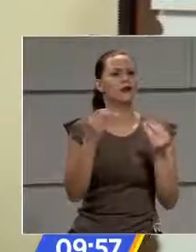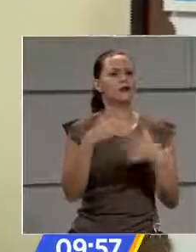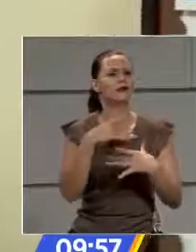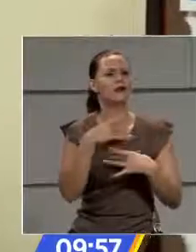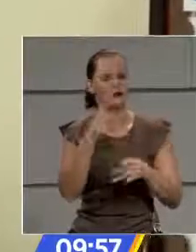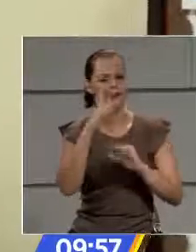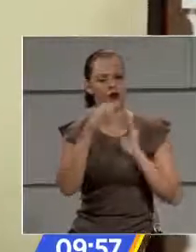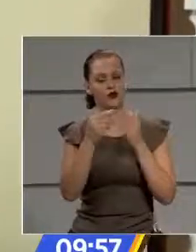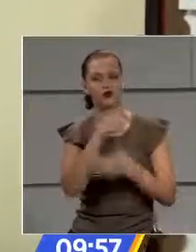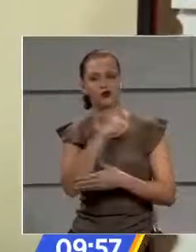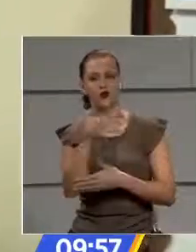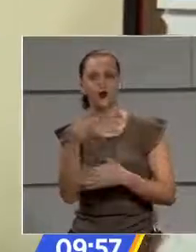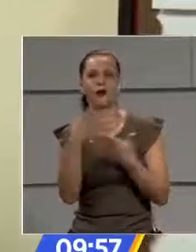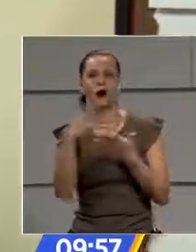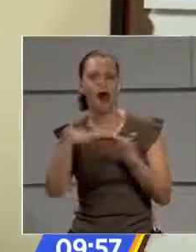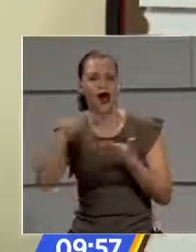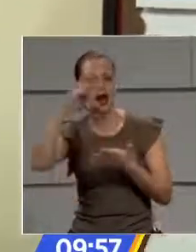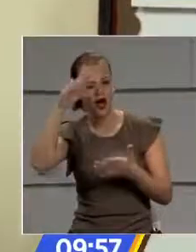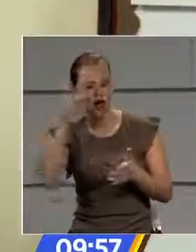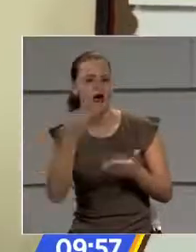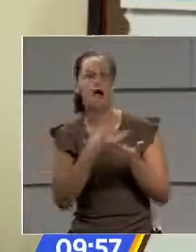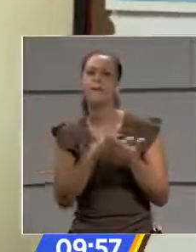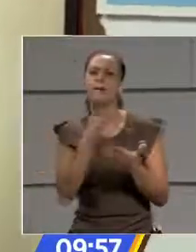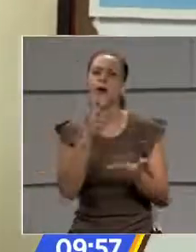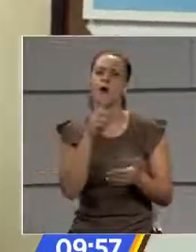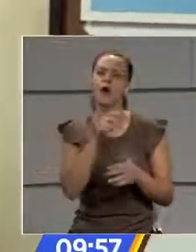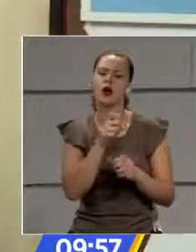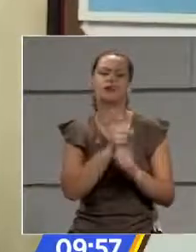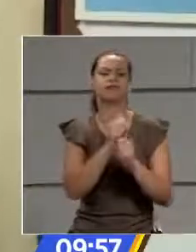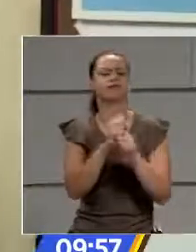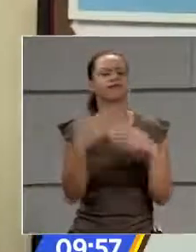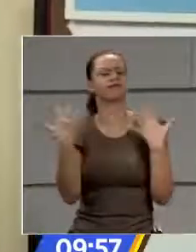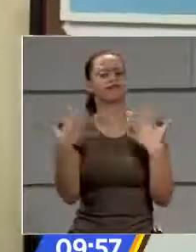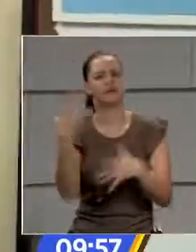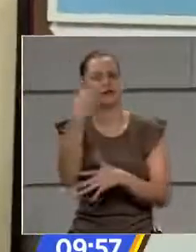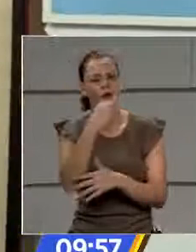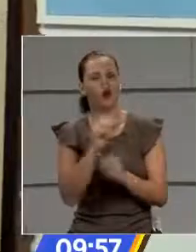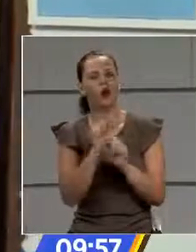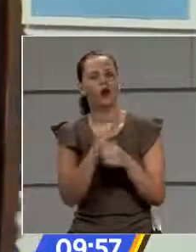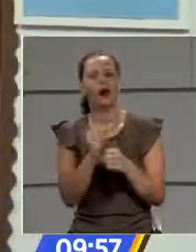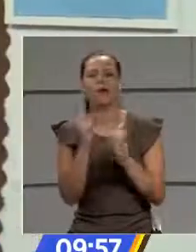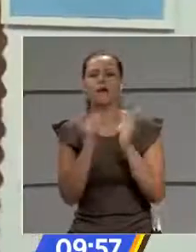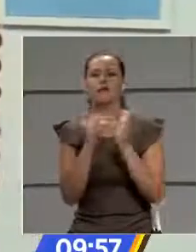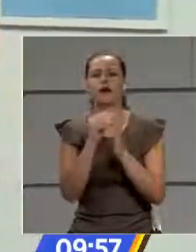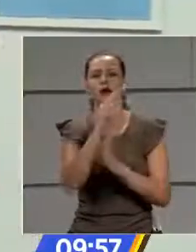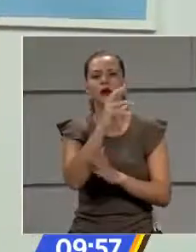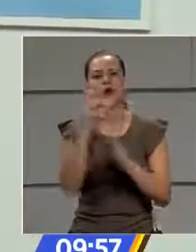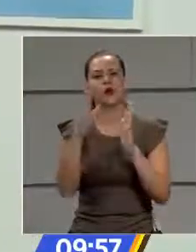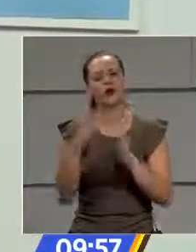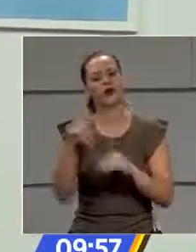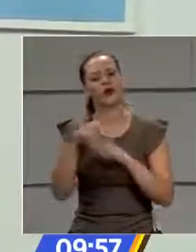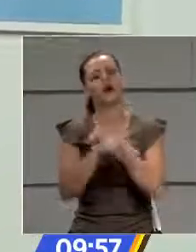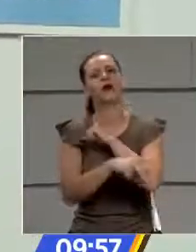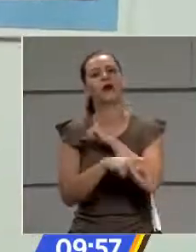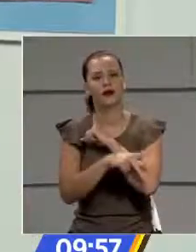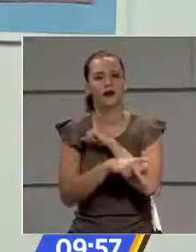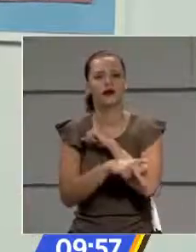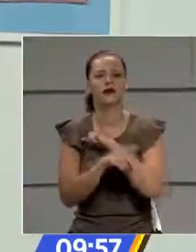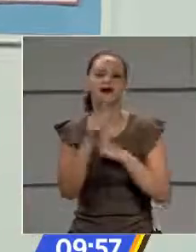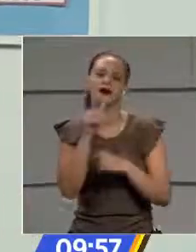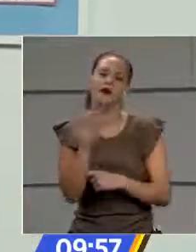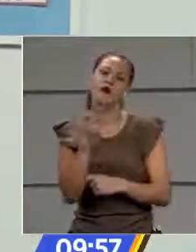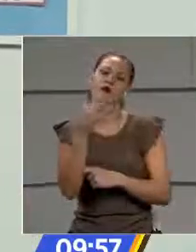todos ustedes para que aprendamos a valorar esta labor maravillosa que hacen miles de costarricenses en nuestro país y que es la manera